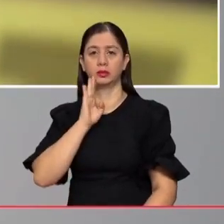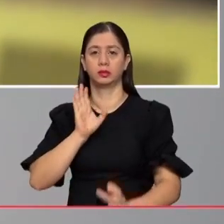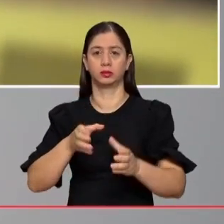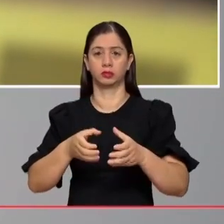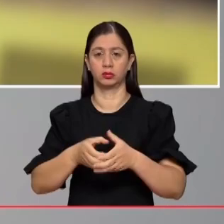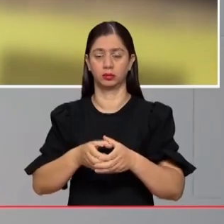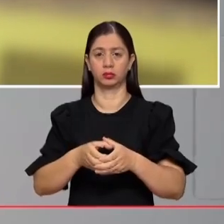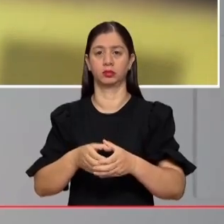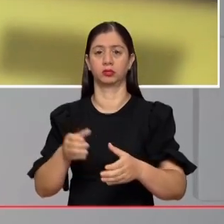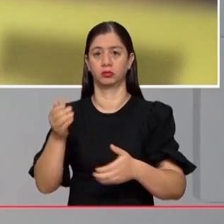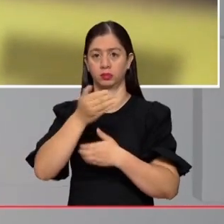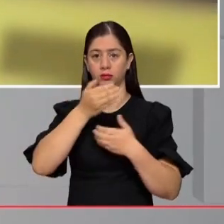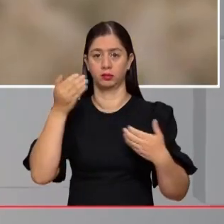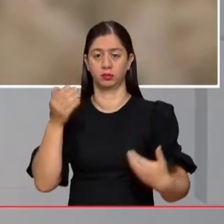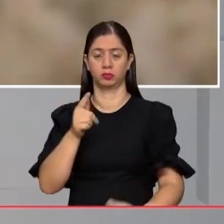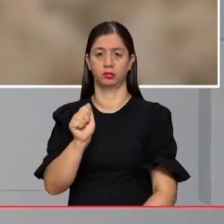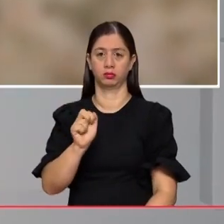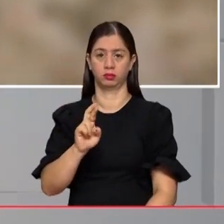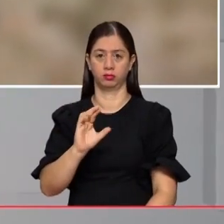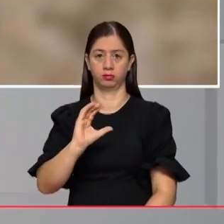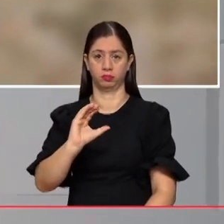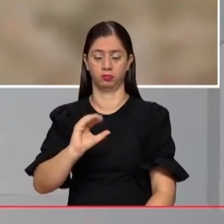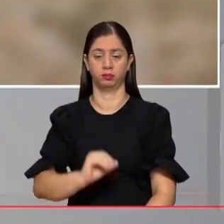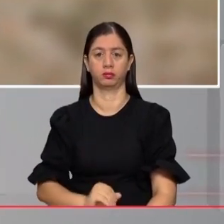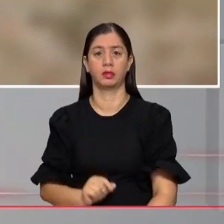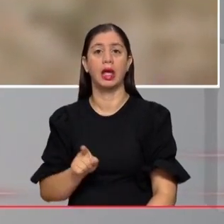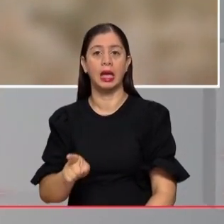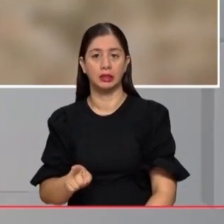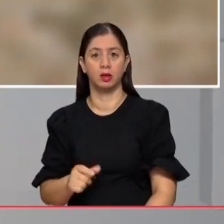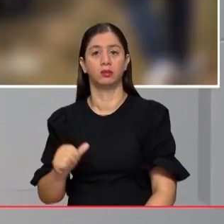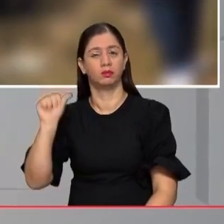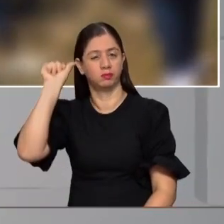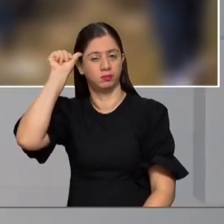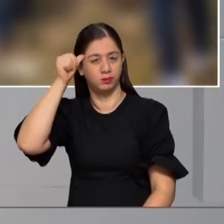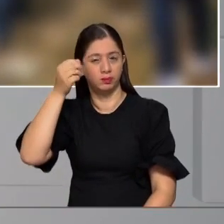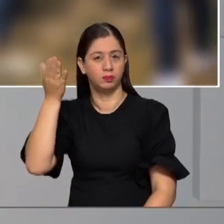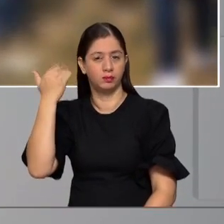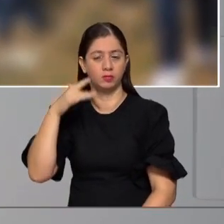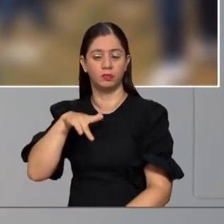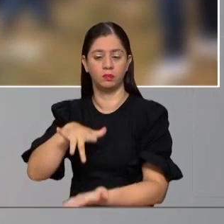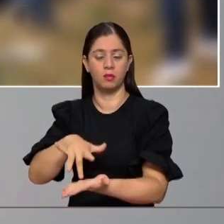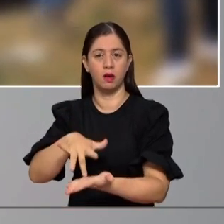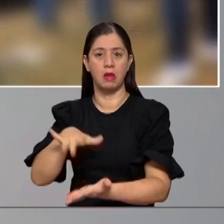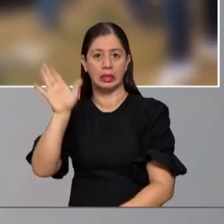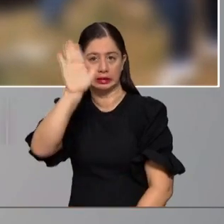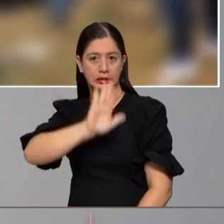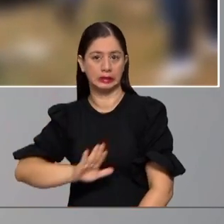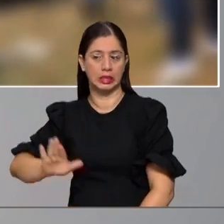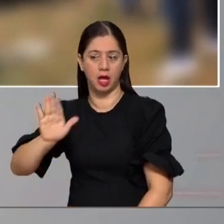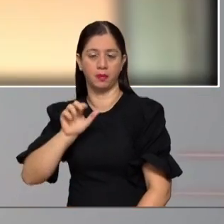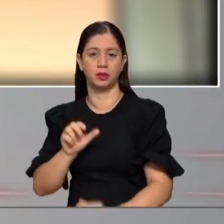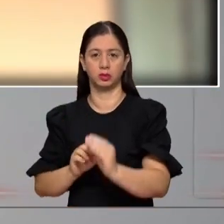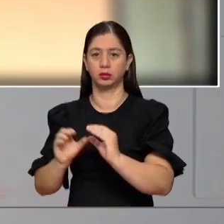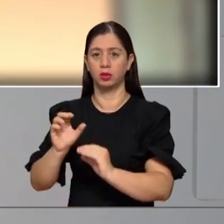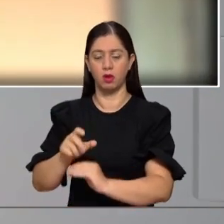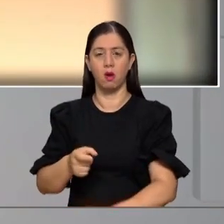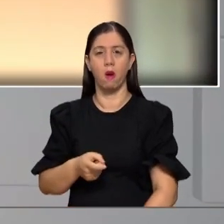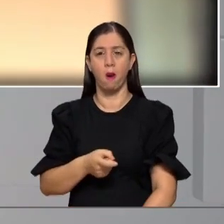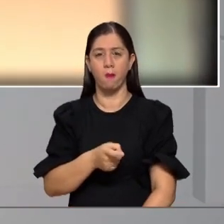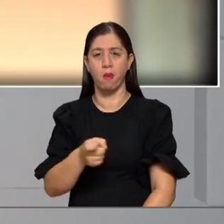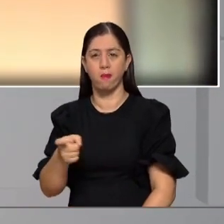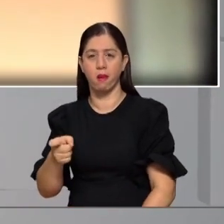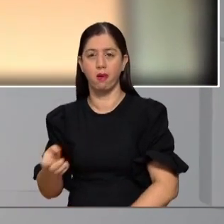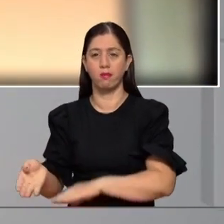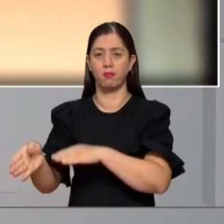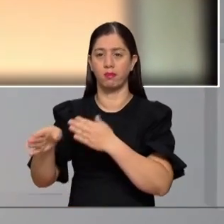Comando Franco Benavides de las disidencias de las FARC, que tiene, recordemos, presencia en ese departamento. El múltiple homicidio ocurrió